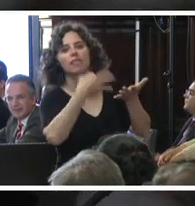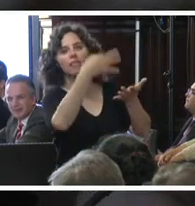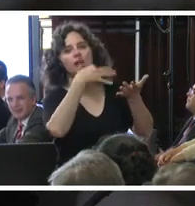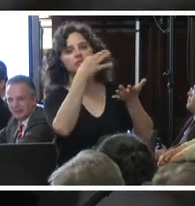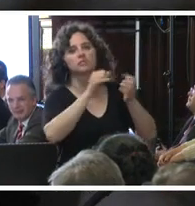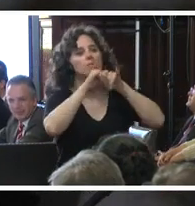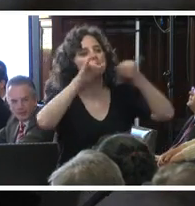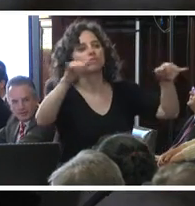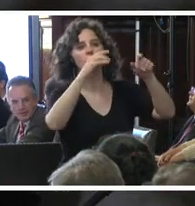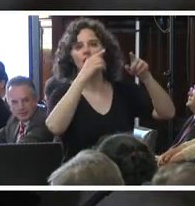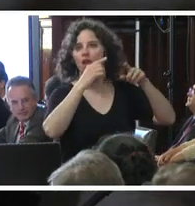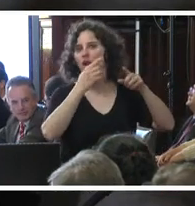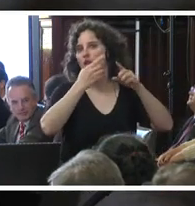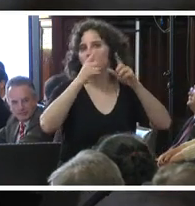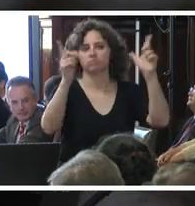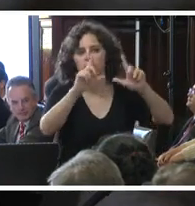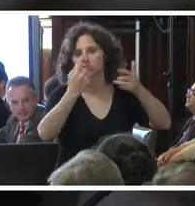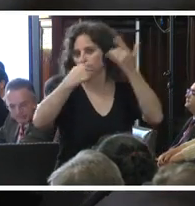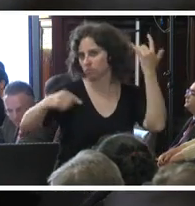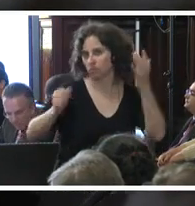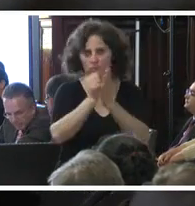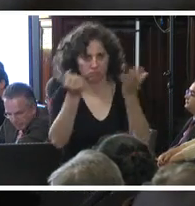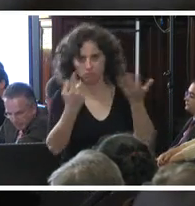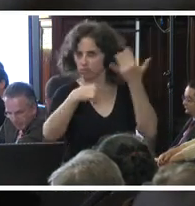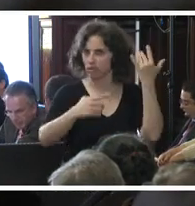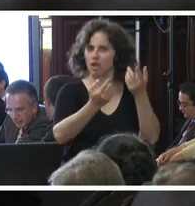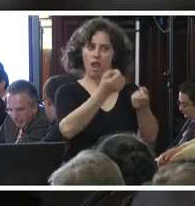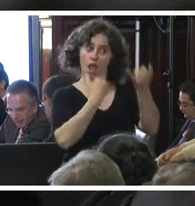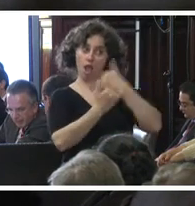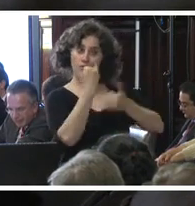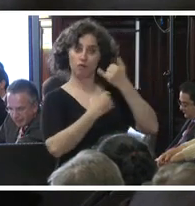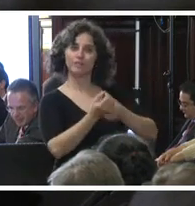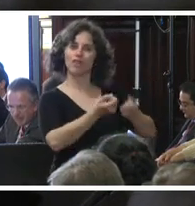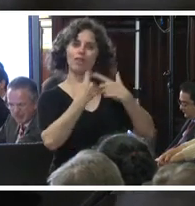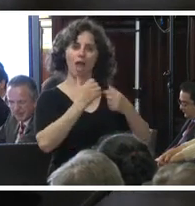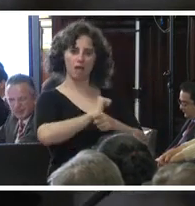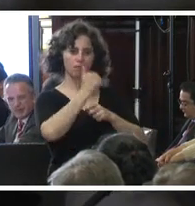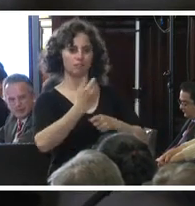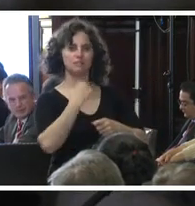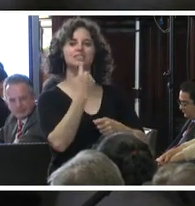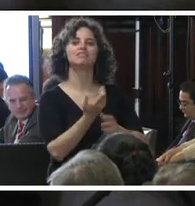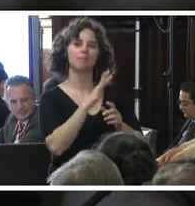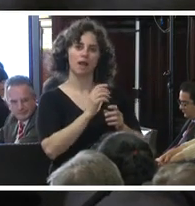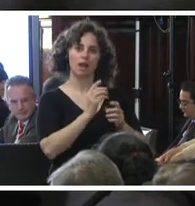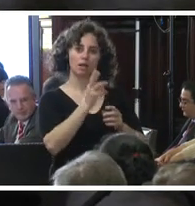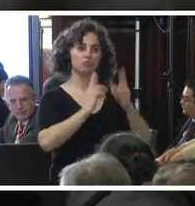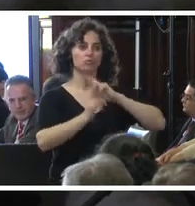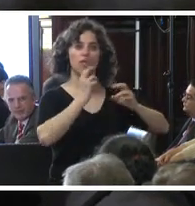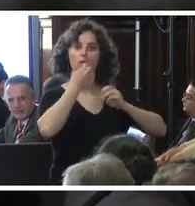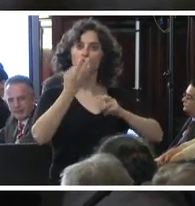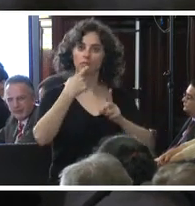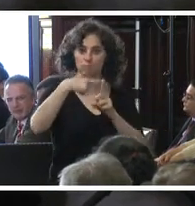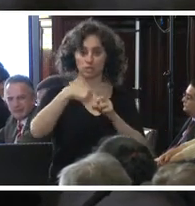que se publican en los medios de comunicación, y gracias a ellas hemos obtenido resultados. Y nuestra visión del estado de Coahuila